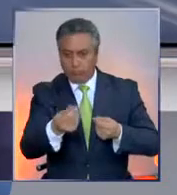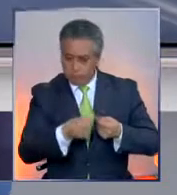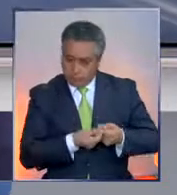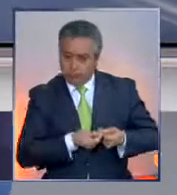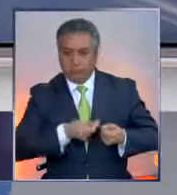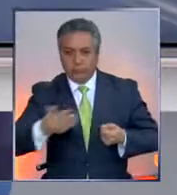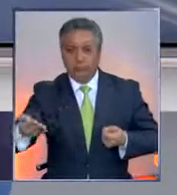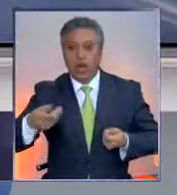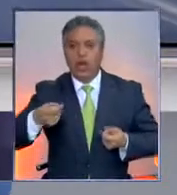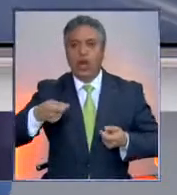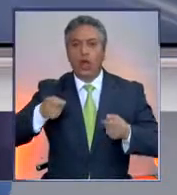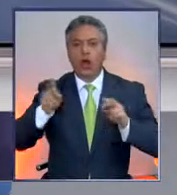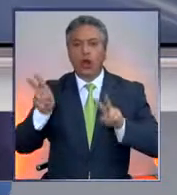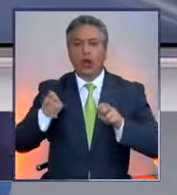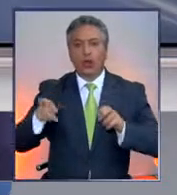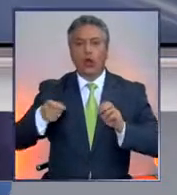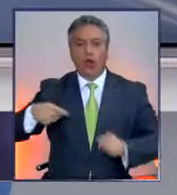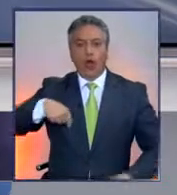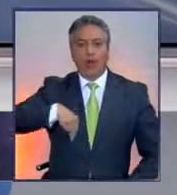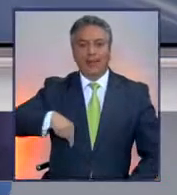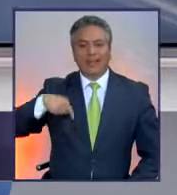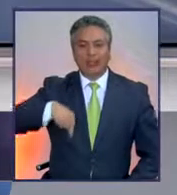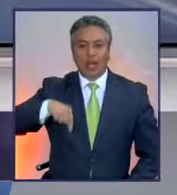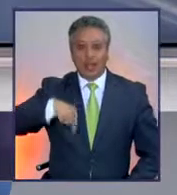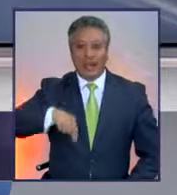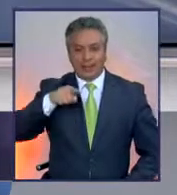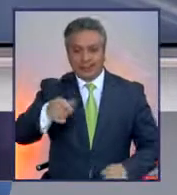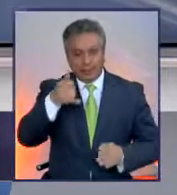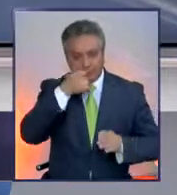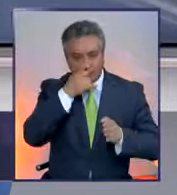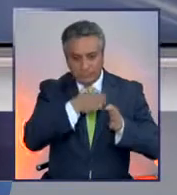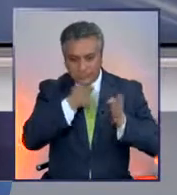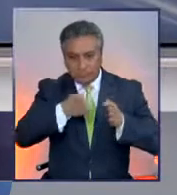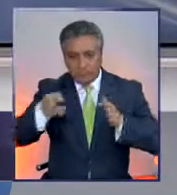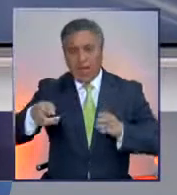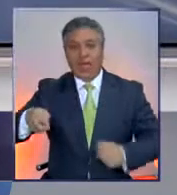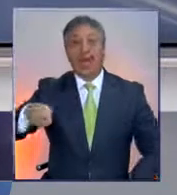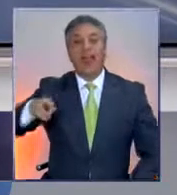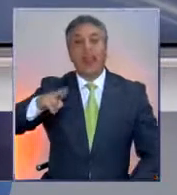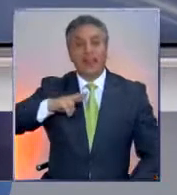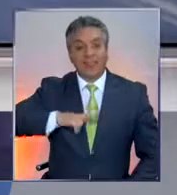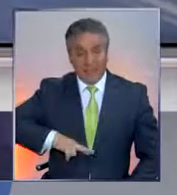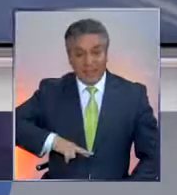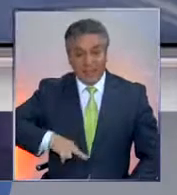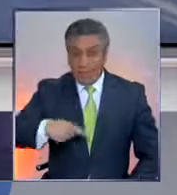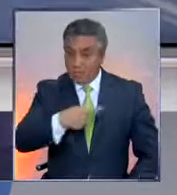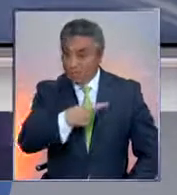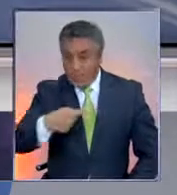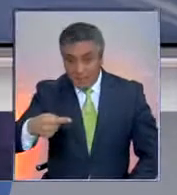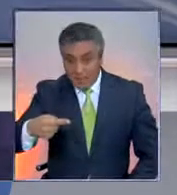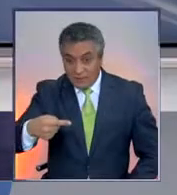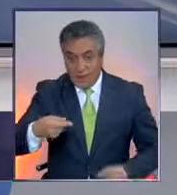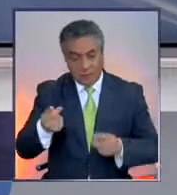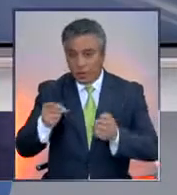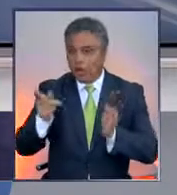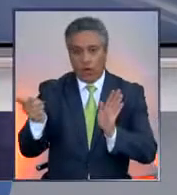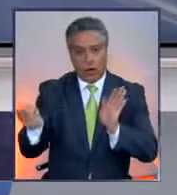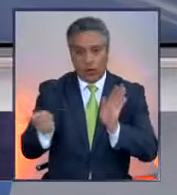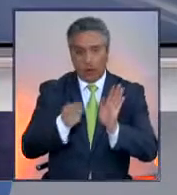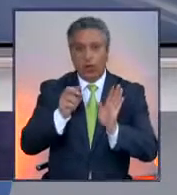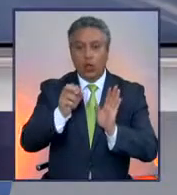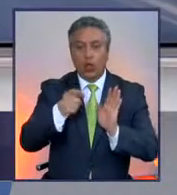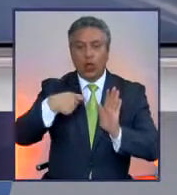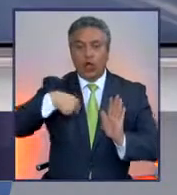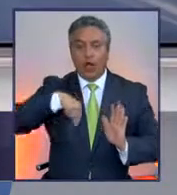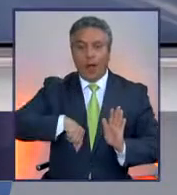comisiones cobradas a los afiliados en aquellos periodos en que la rentabilidad es negativa. Y también se